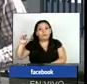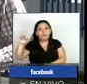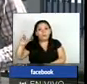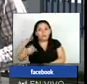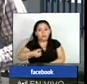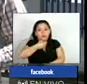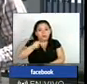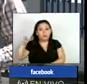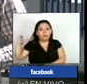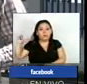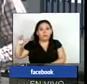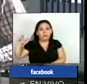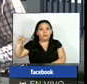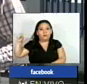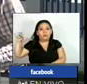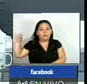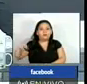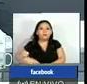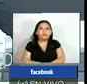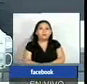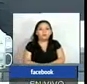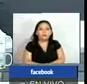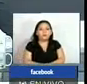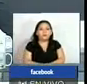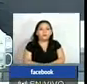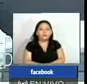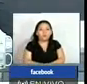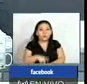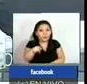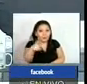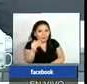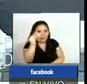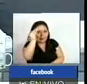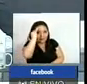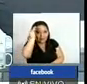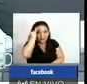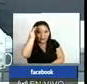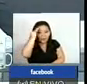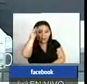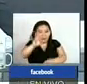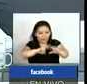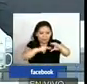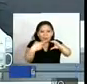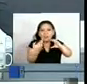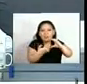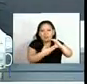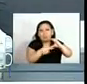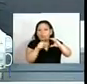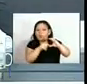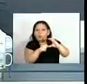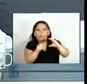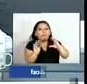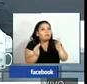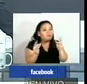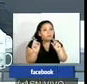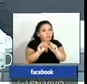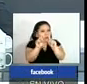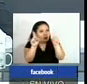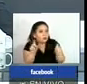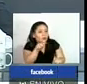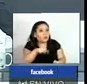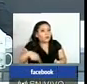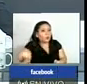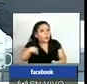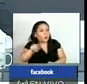Quinteros, Noticiero Hechos. Y saben ustedes que en nuestras cuentas en redes sociales también le preguntamos a los seguidores